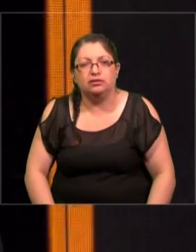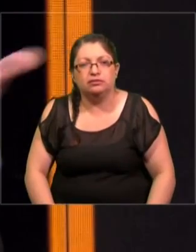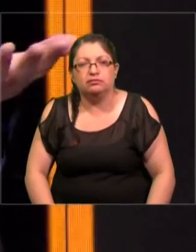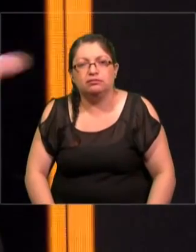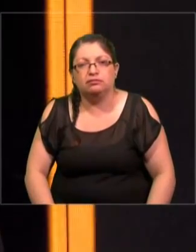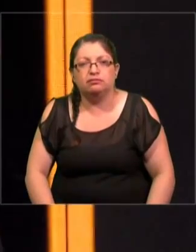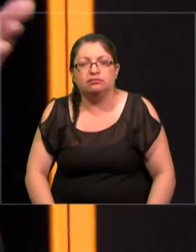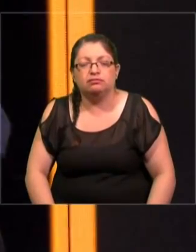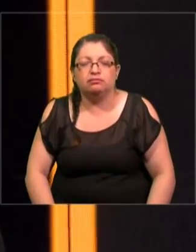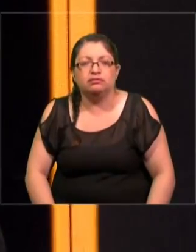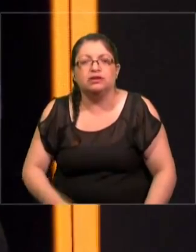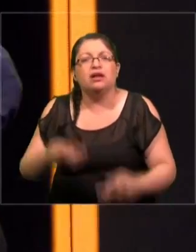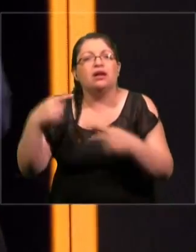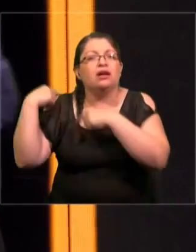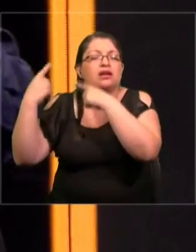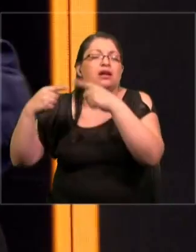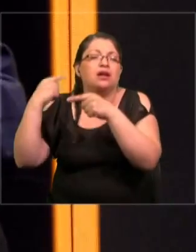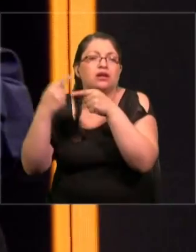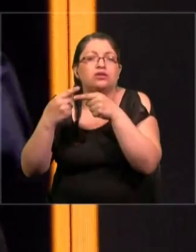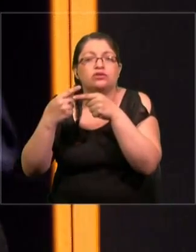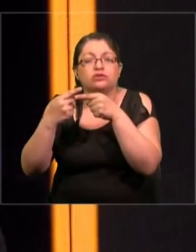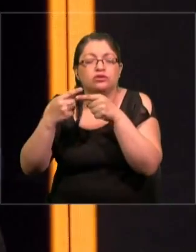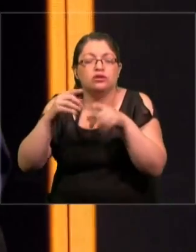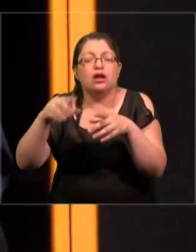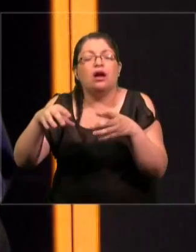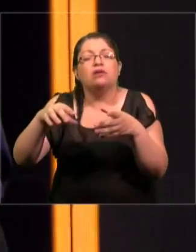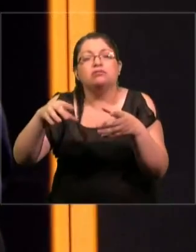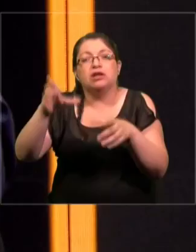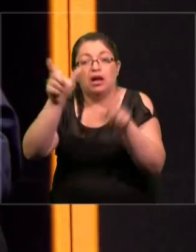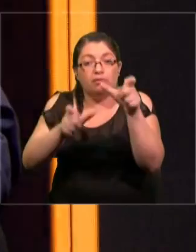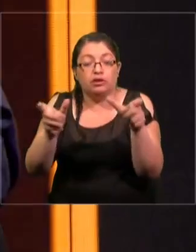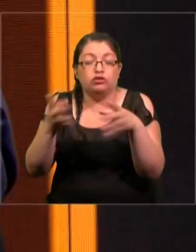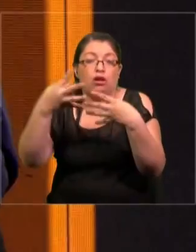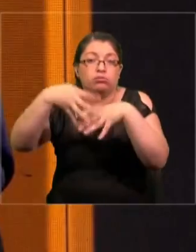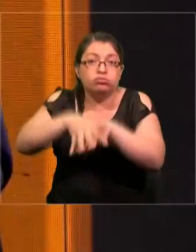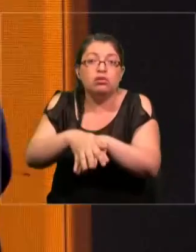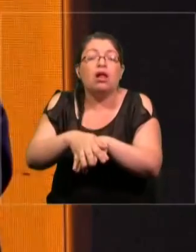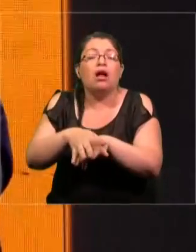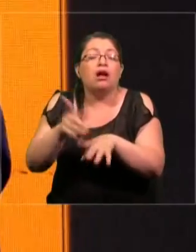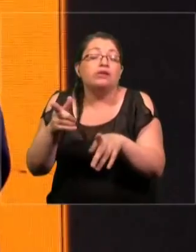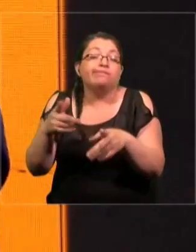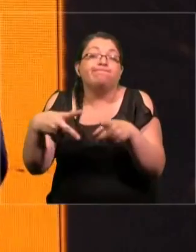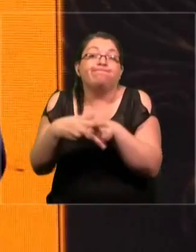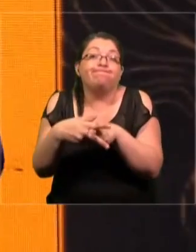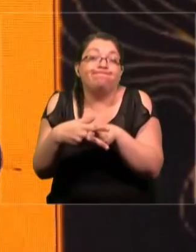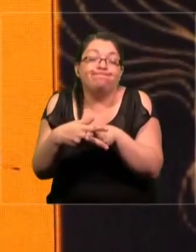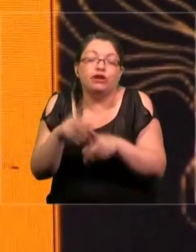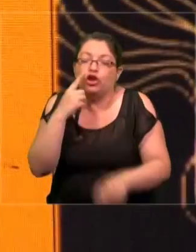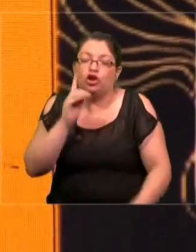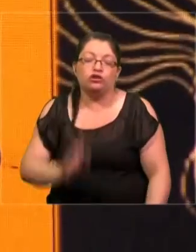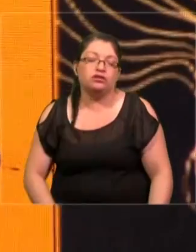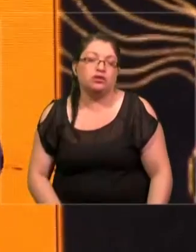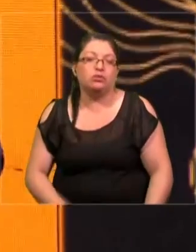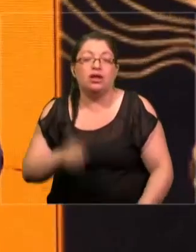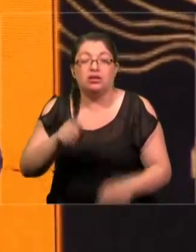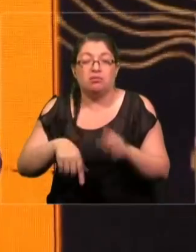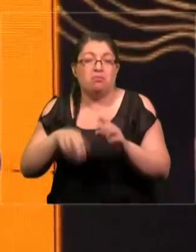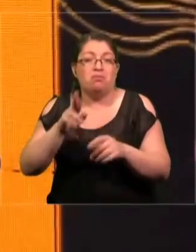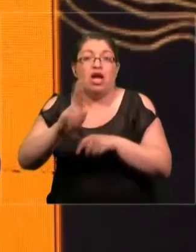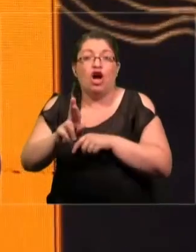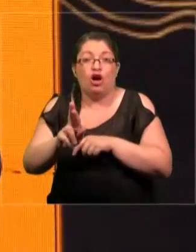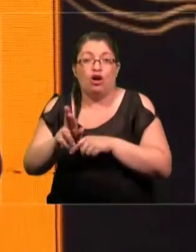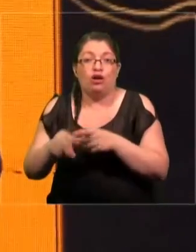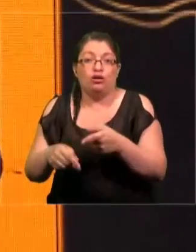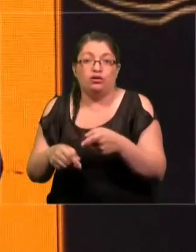Y la historia del pueblo mestizo quedó en suspenso y no la conocemos. Y yo les digo, es más grave aún que